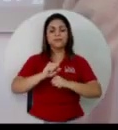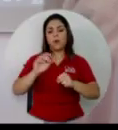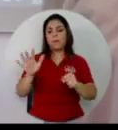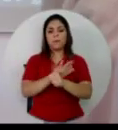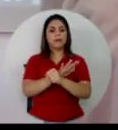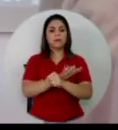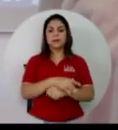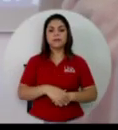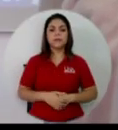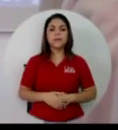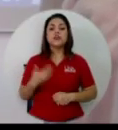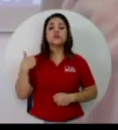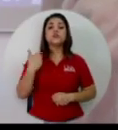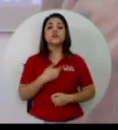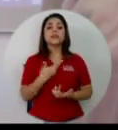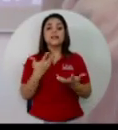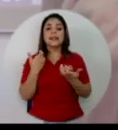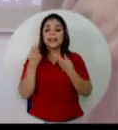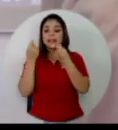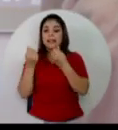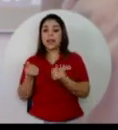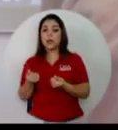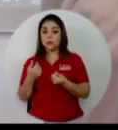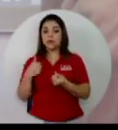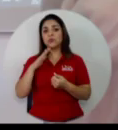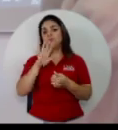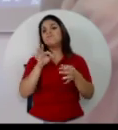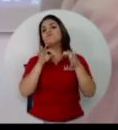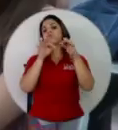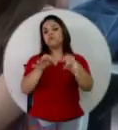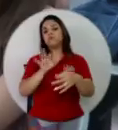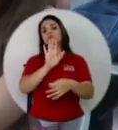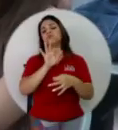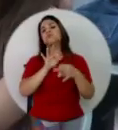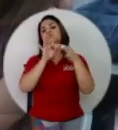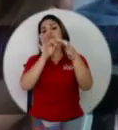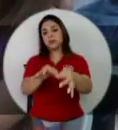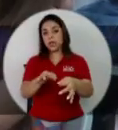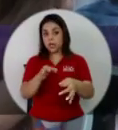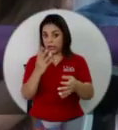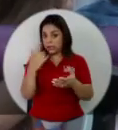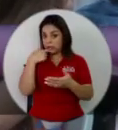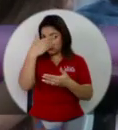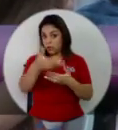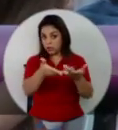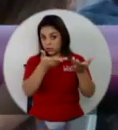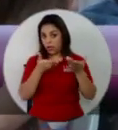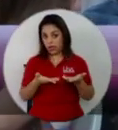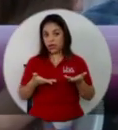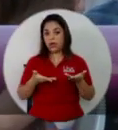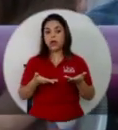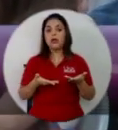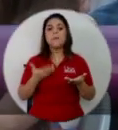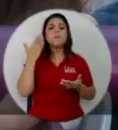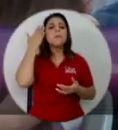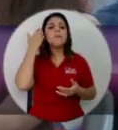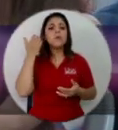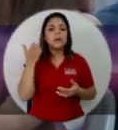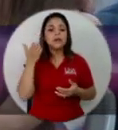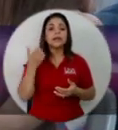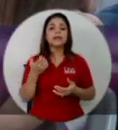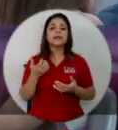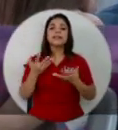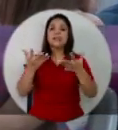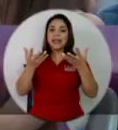dos ejes principales para dedicar esos recursos pospuestos, que en algún momento tendremos que recibir, alrededor de dos ejes